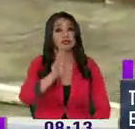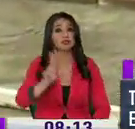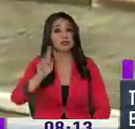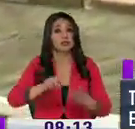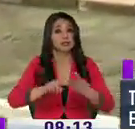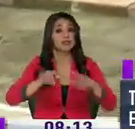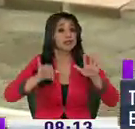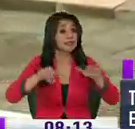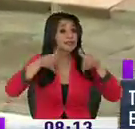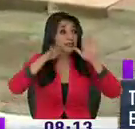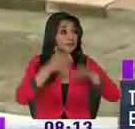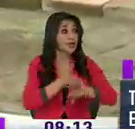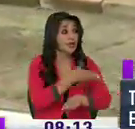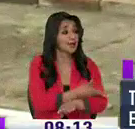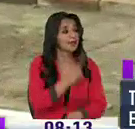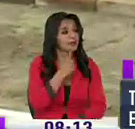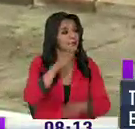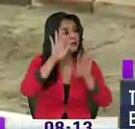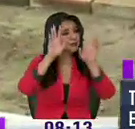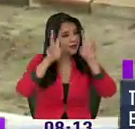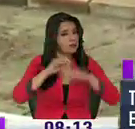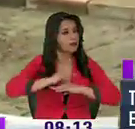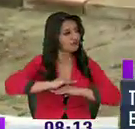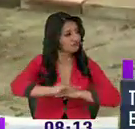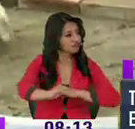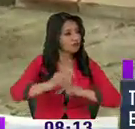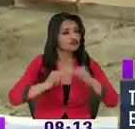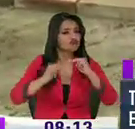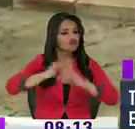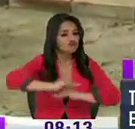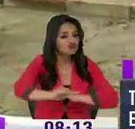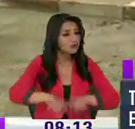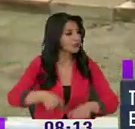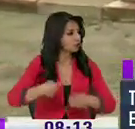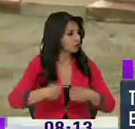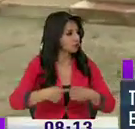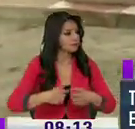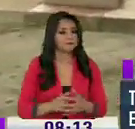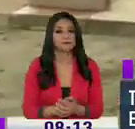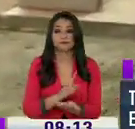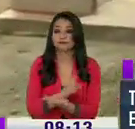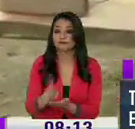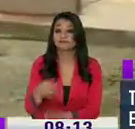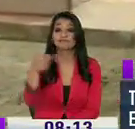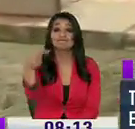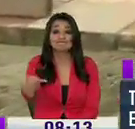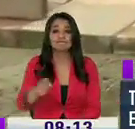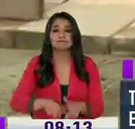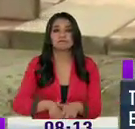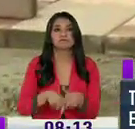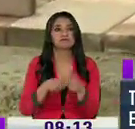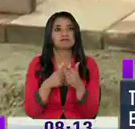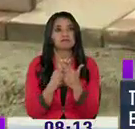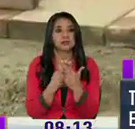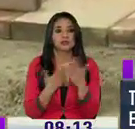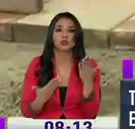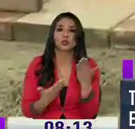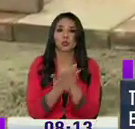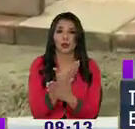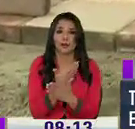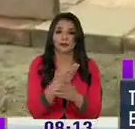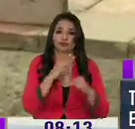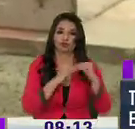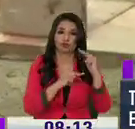diciembre usted me mencionaba por el tema de la repavimentación. La próxima semana iniciamos nuevos frentes